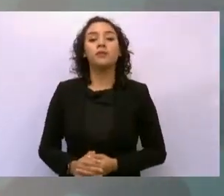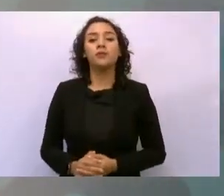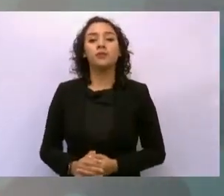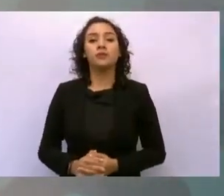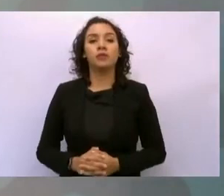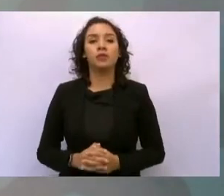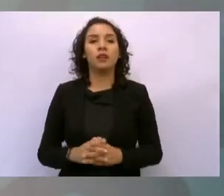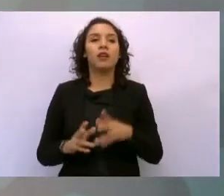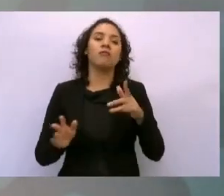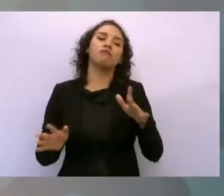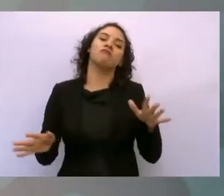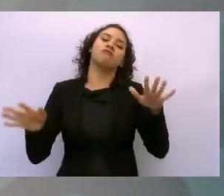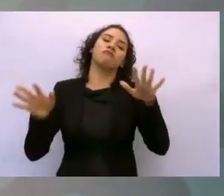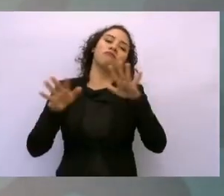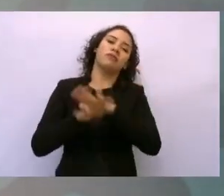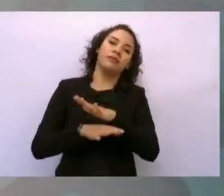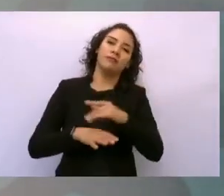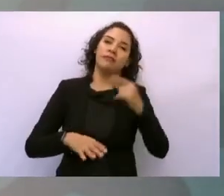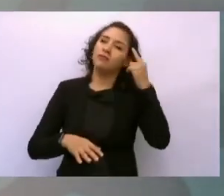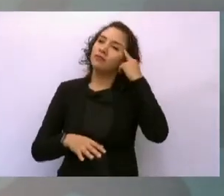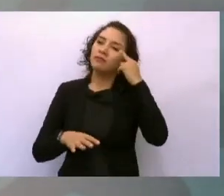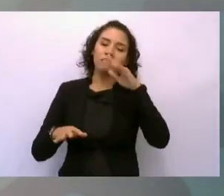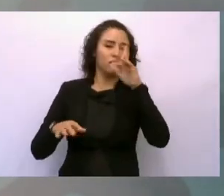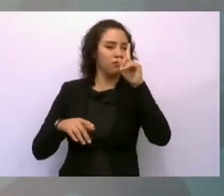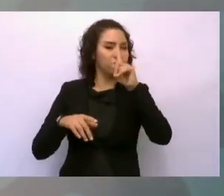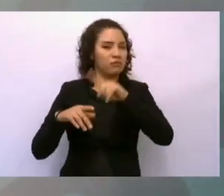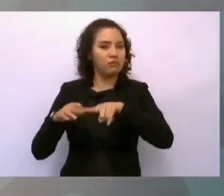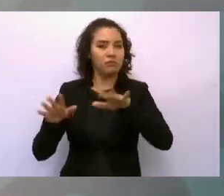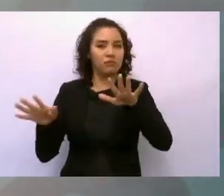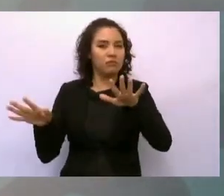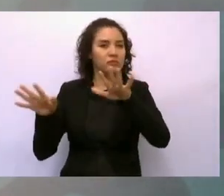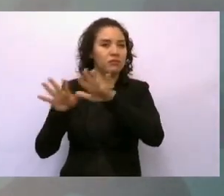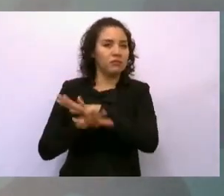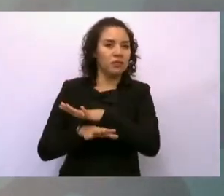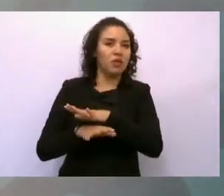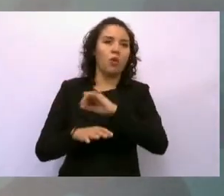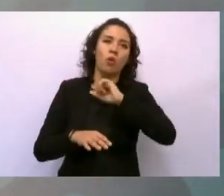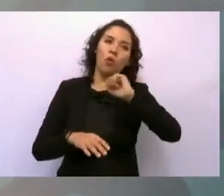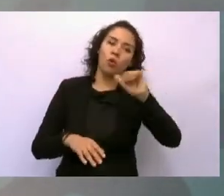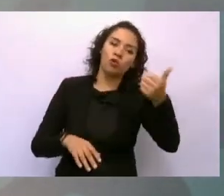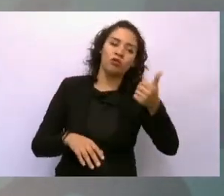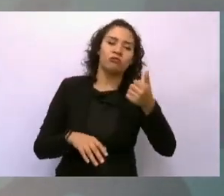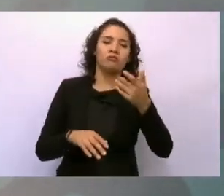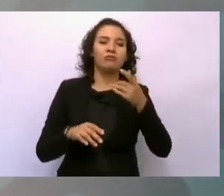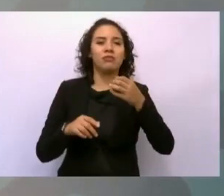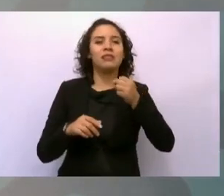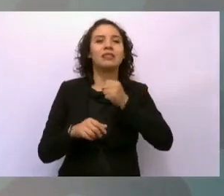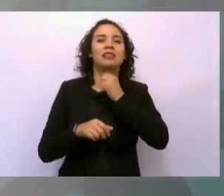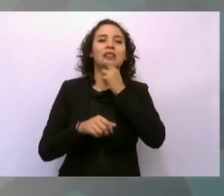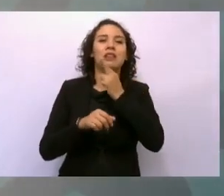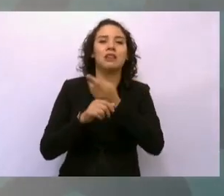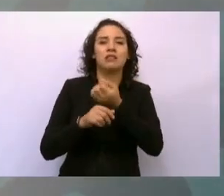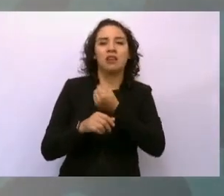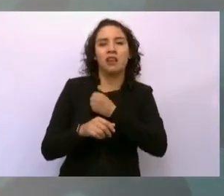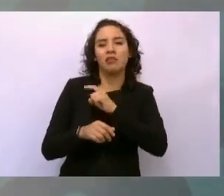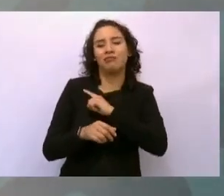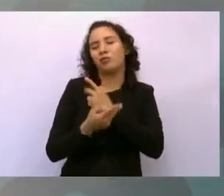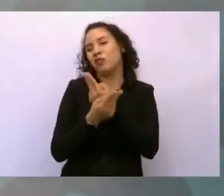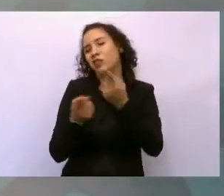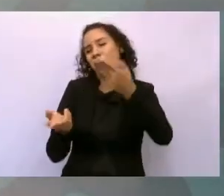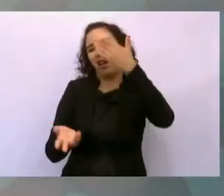se optó por la descentralización de los sistemas de salud pública, y ya conocen